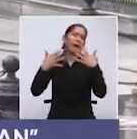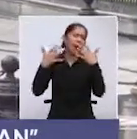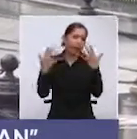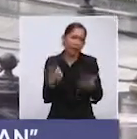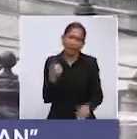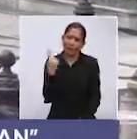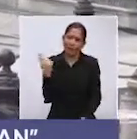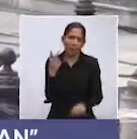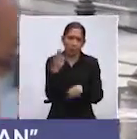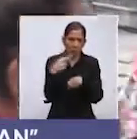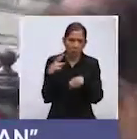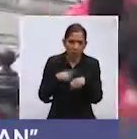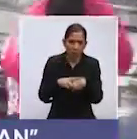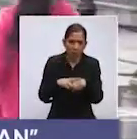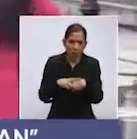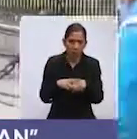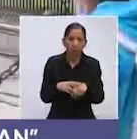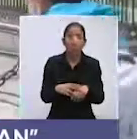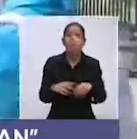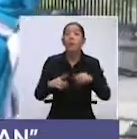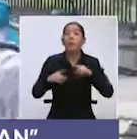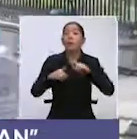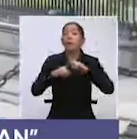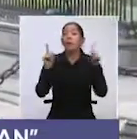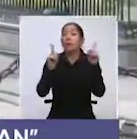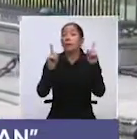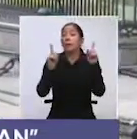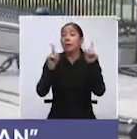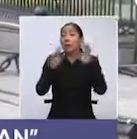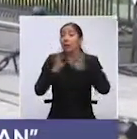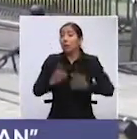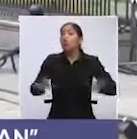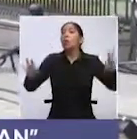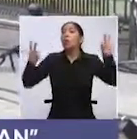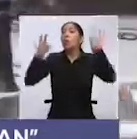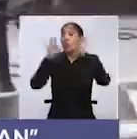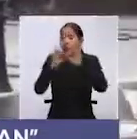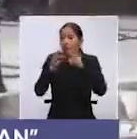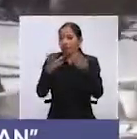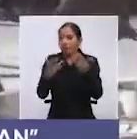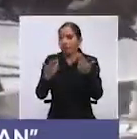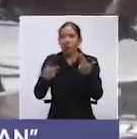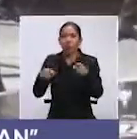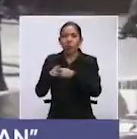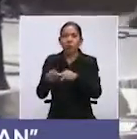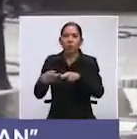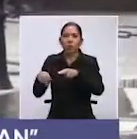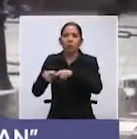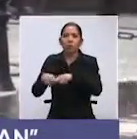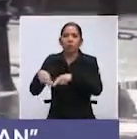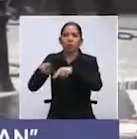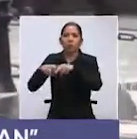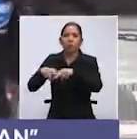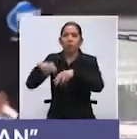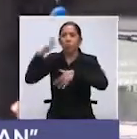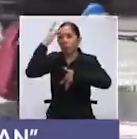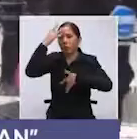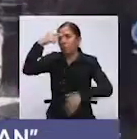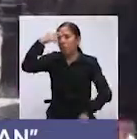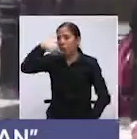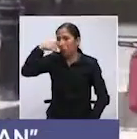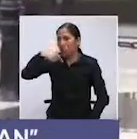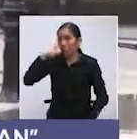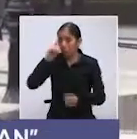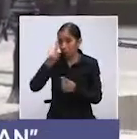gripes, pero lo más importante es dentro de este incremento hay otro virus